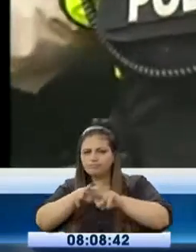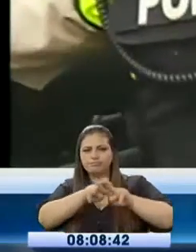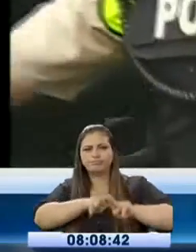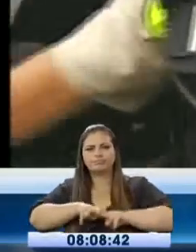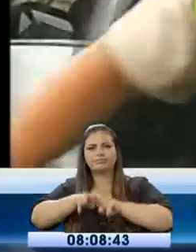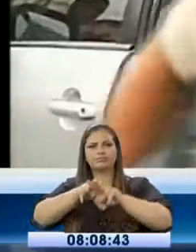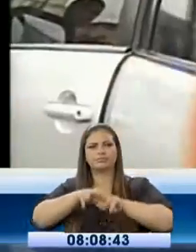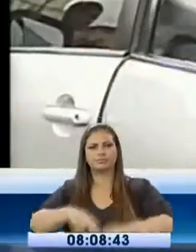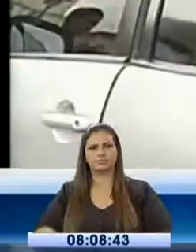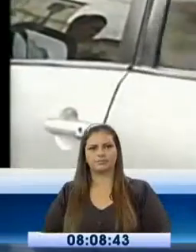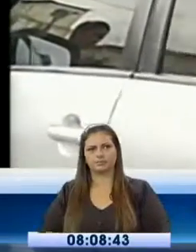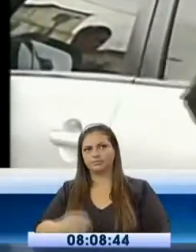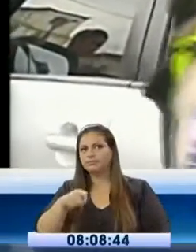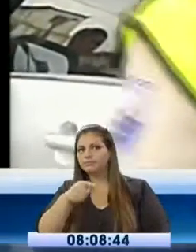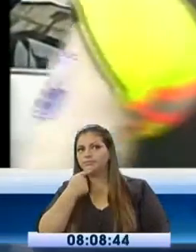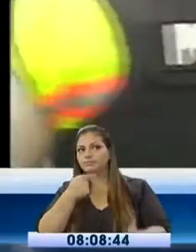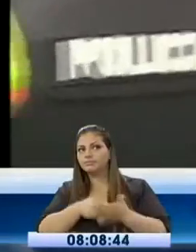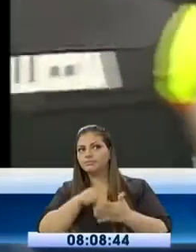está permitido.